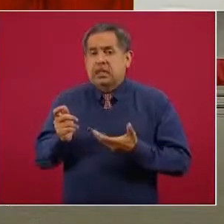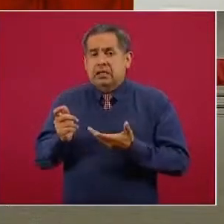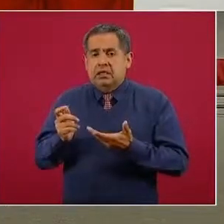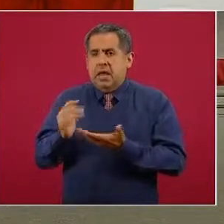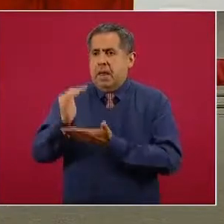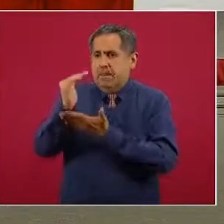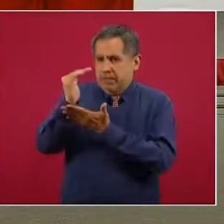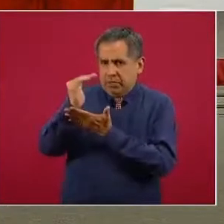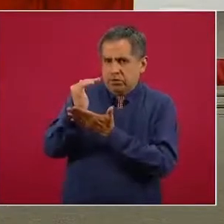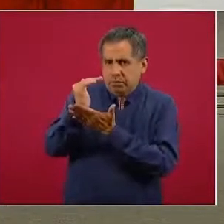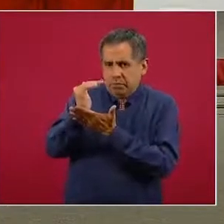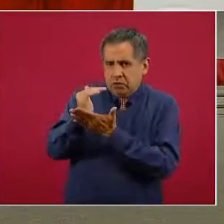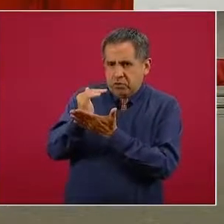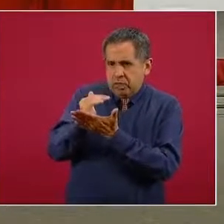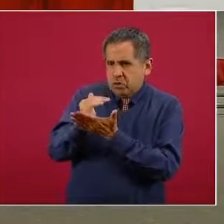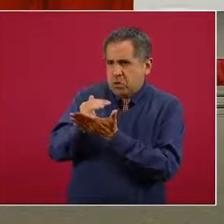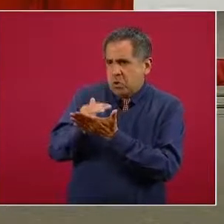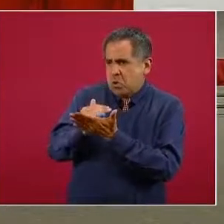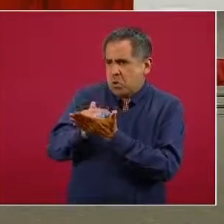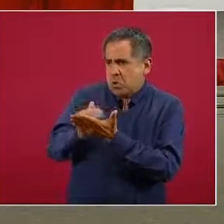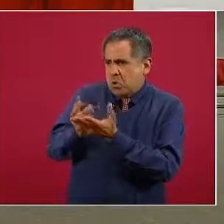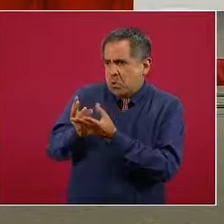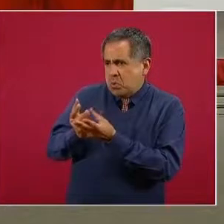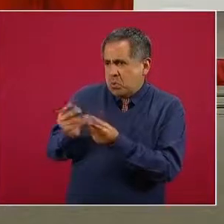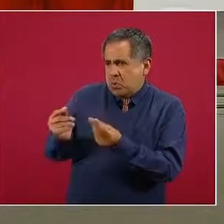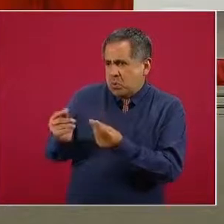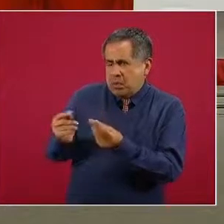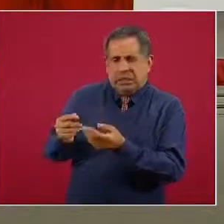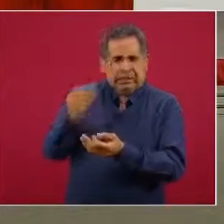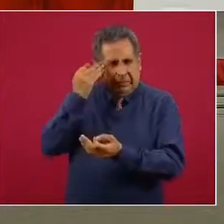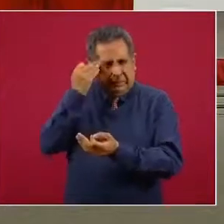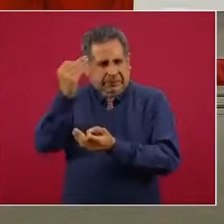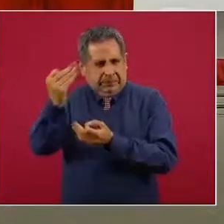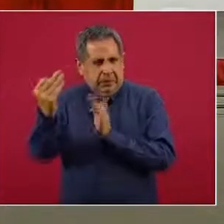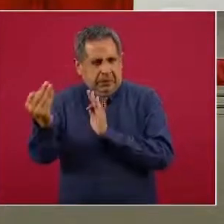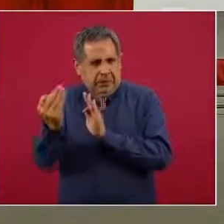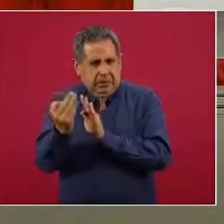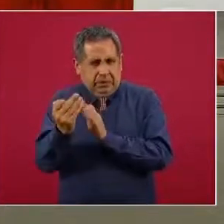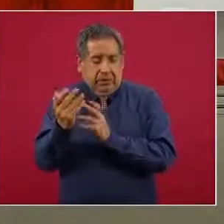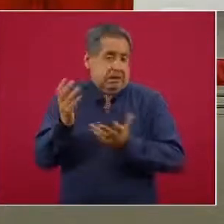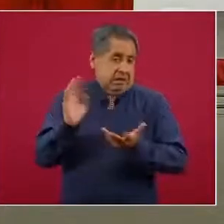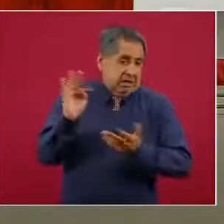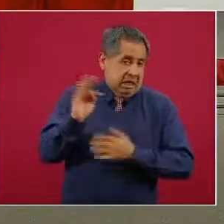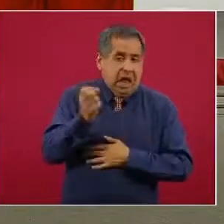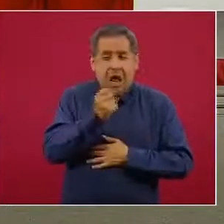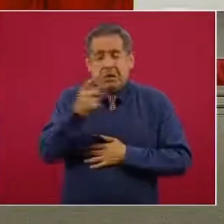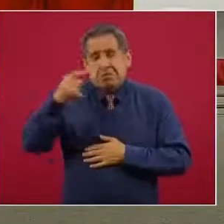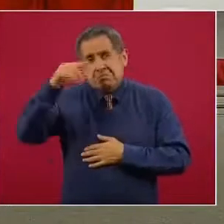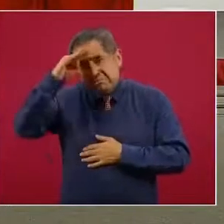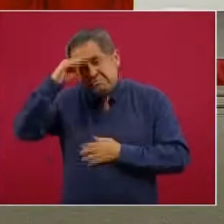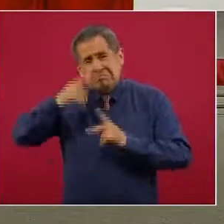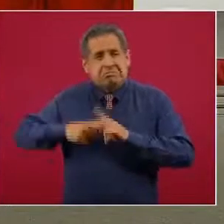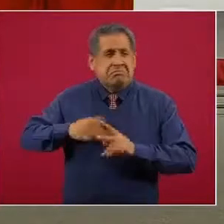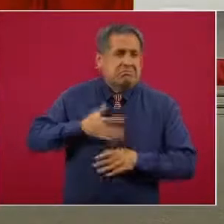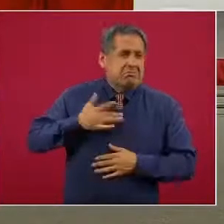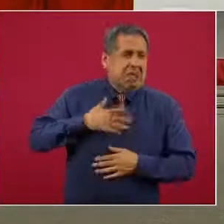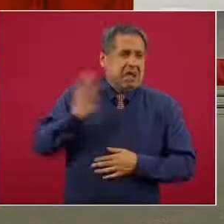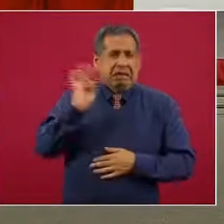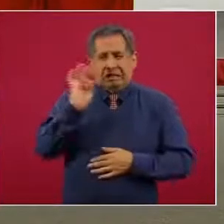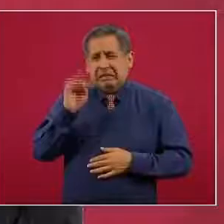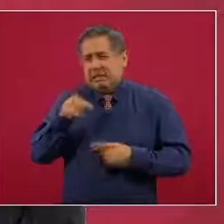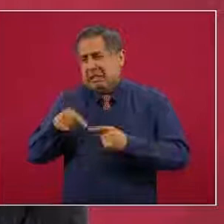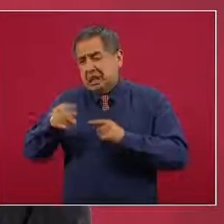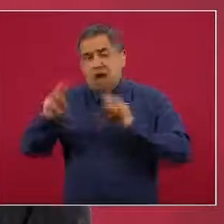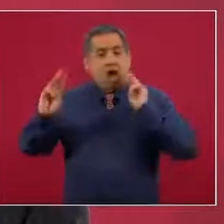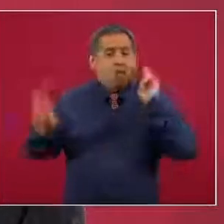se reduzca hasta que desaparezca en el corto plazo. Algunas de las predicciones incluyen que la epidemia en